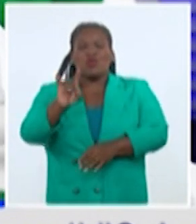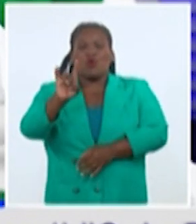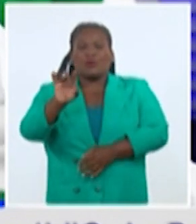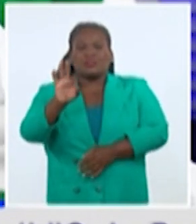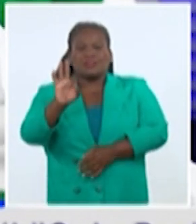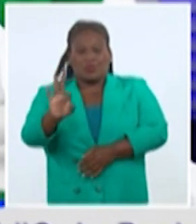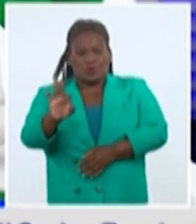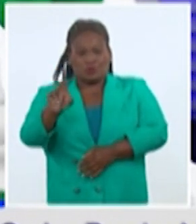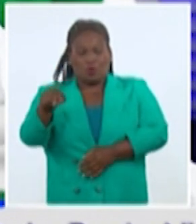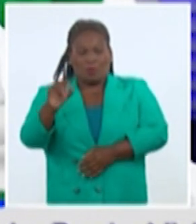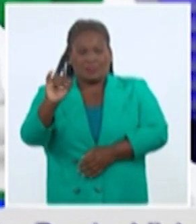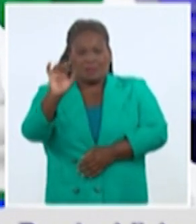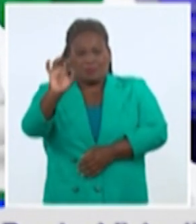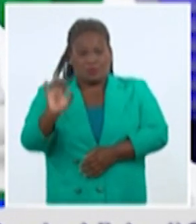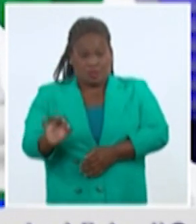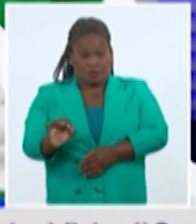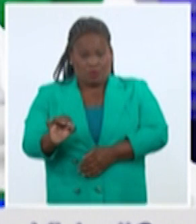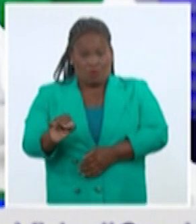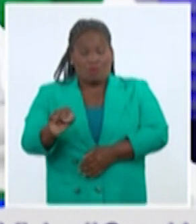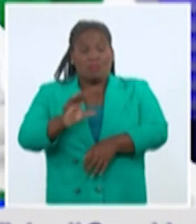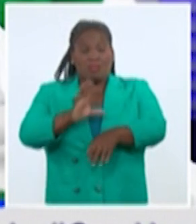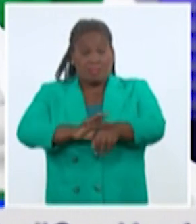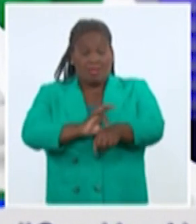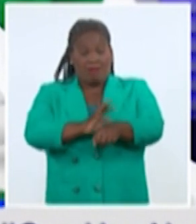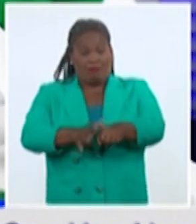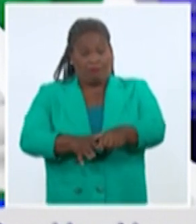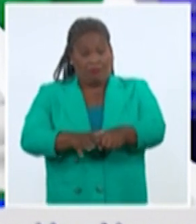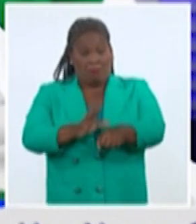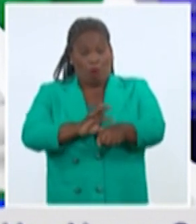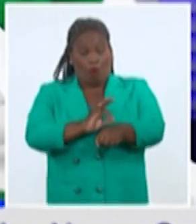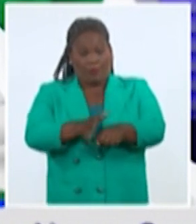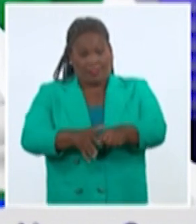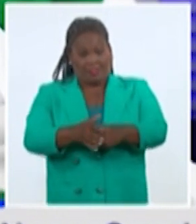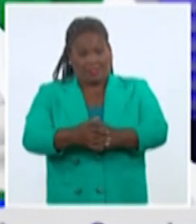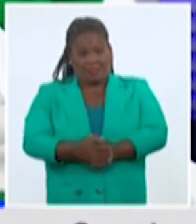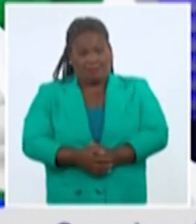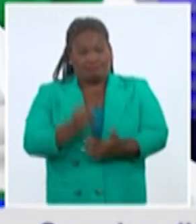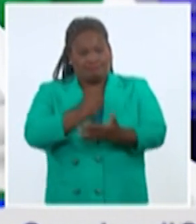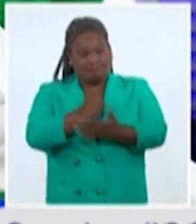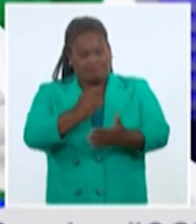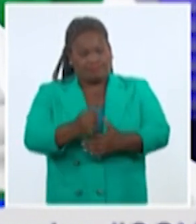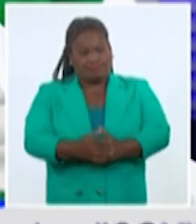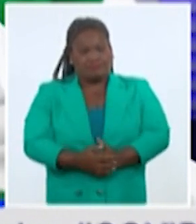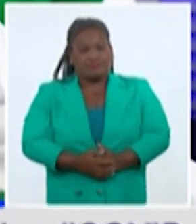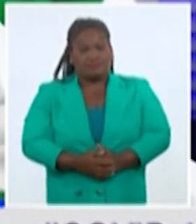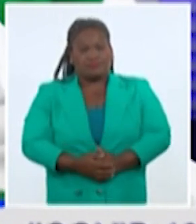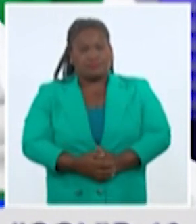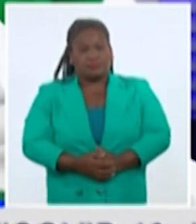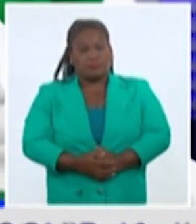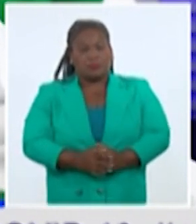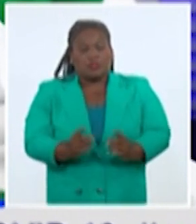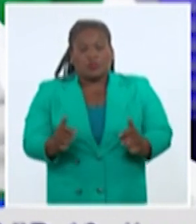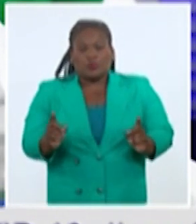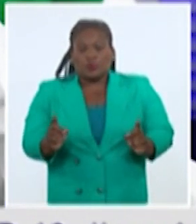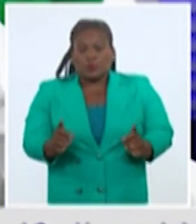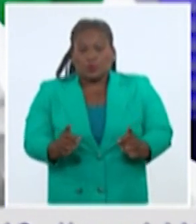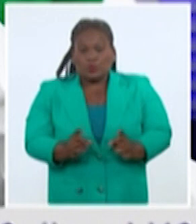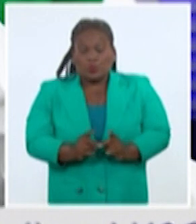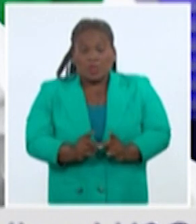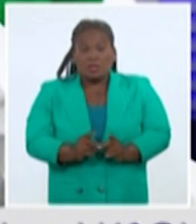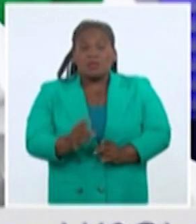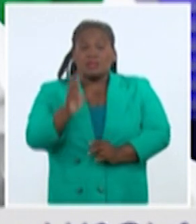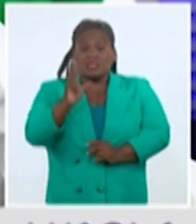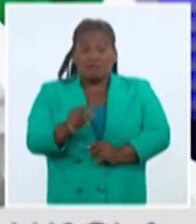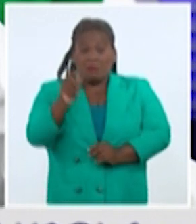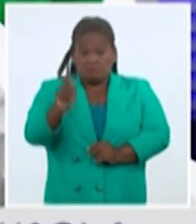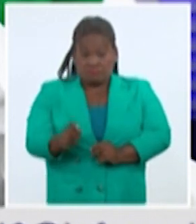98,6% de todos los diagnosticados en nuestro país. Reduciéndose la cifra de pacientes con